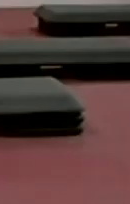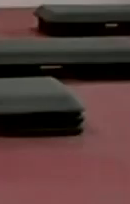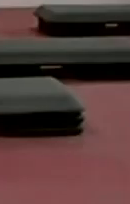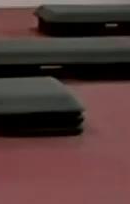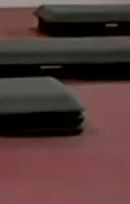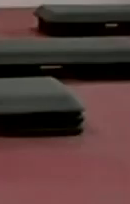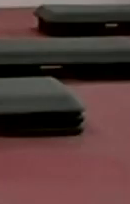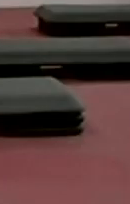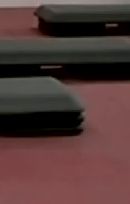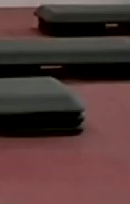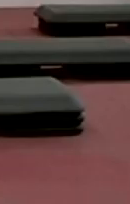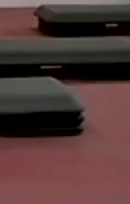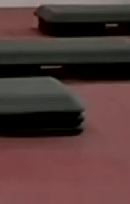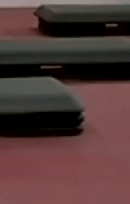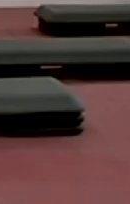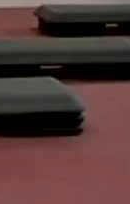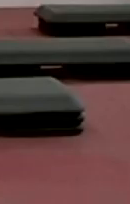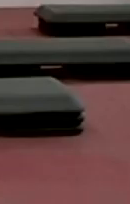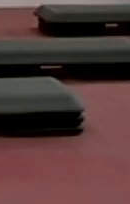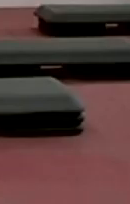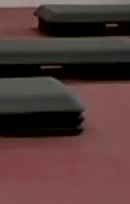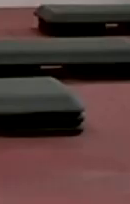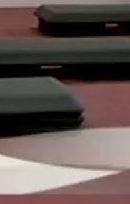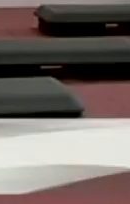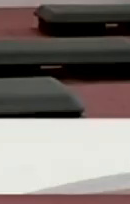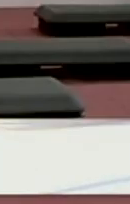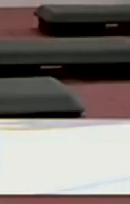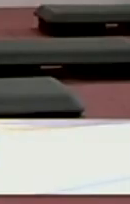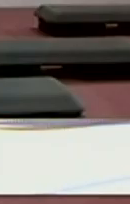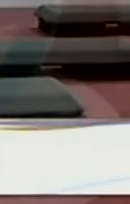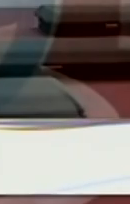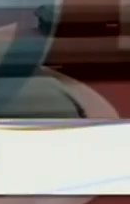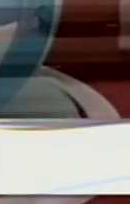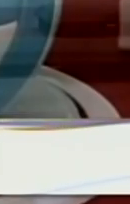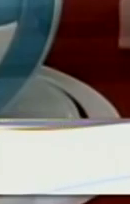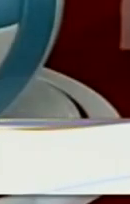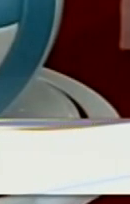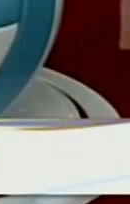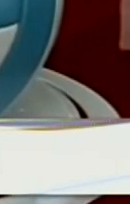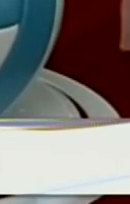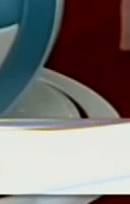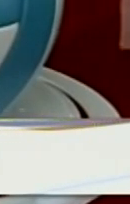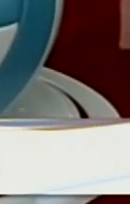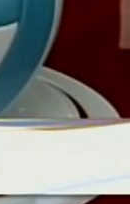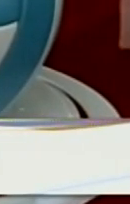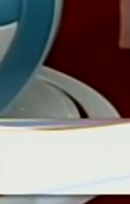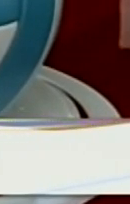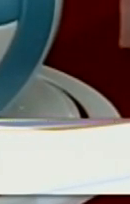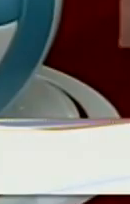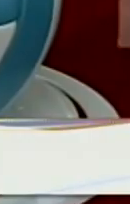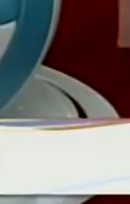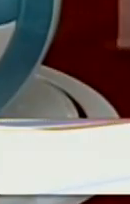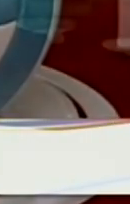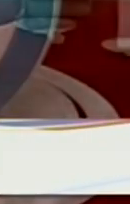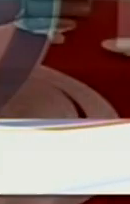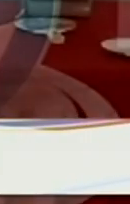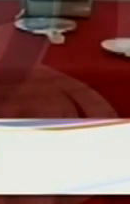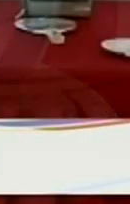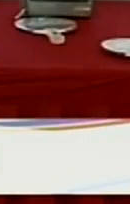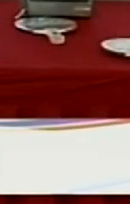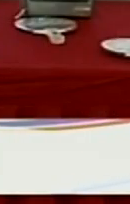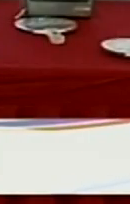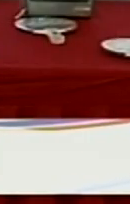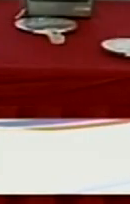por cada uno de los cuadrantes de paz. Así que desde acá, cultura y más deporte para el bienestar y la seguridad de nuestro pueblo bolivariano.